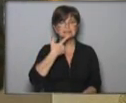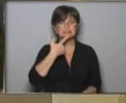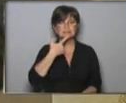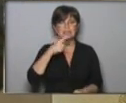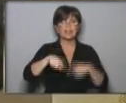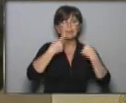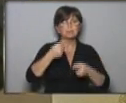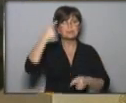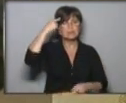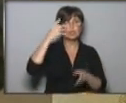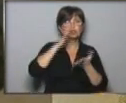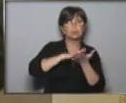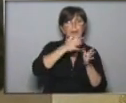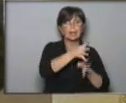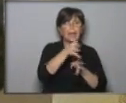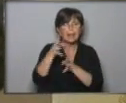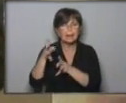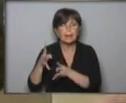pensé en las guerras.